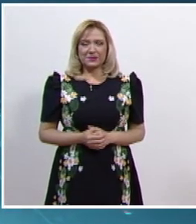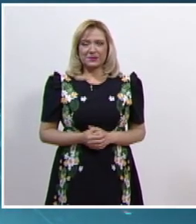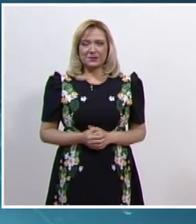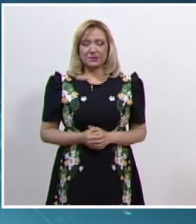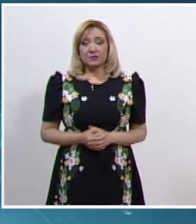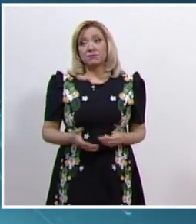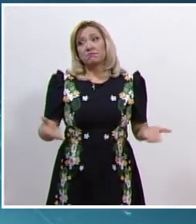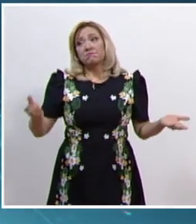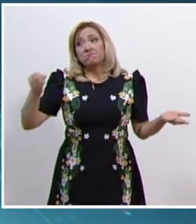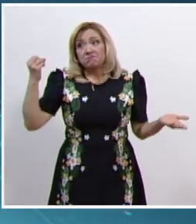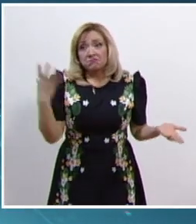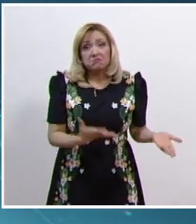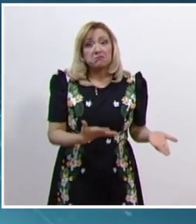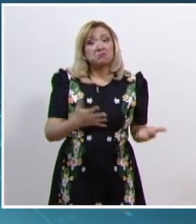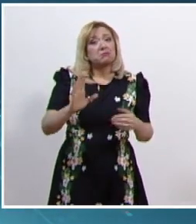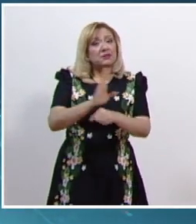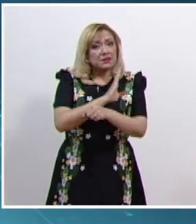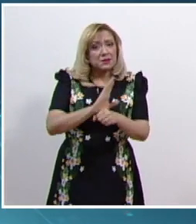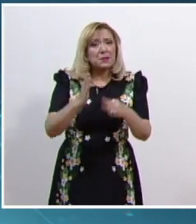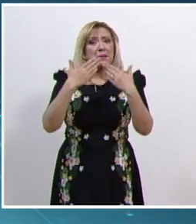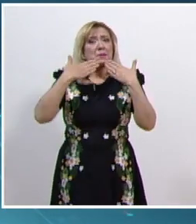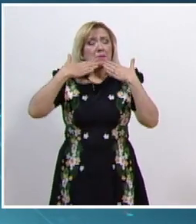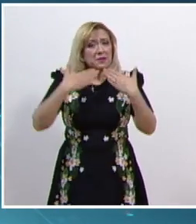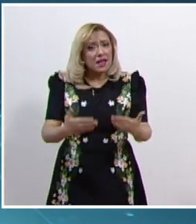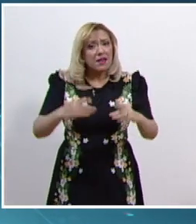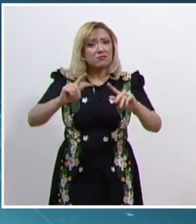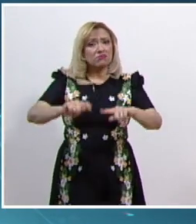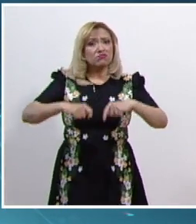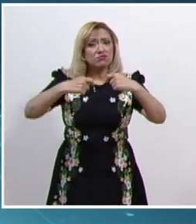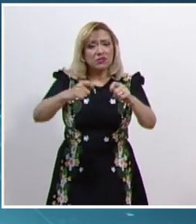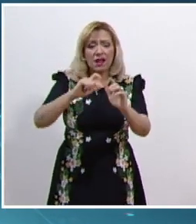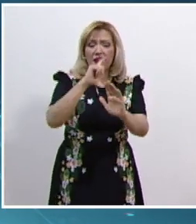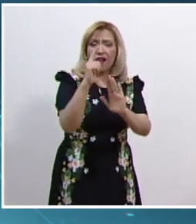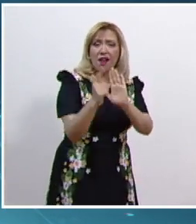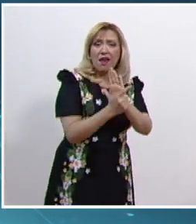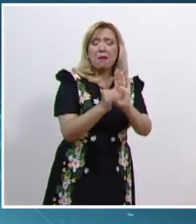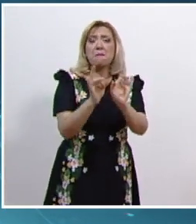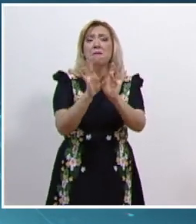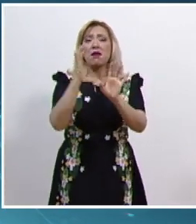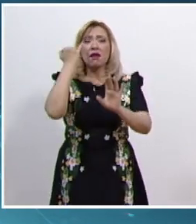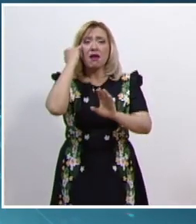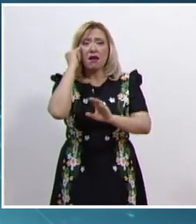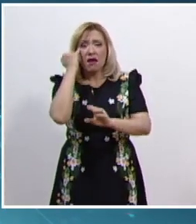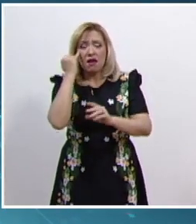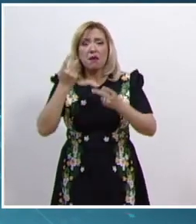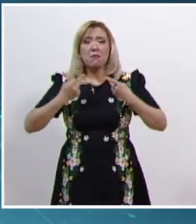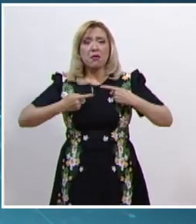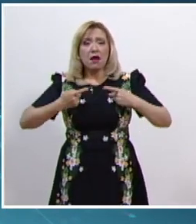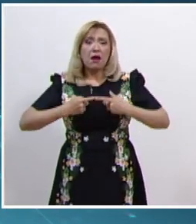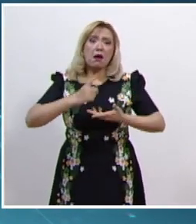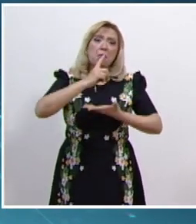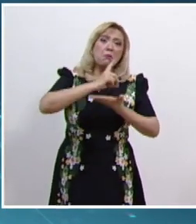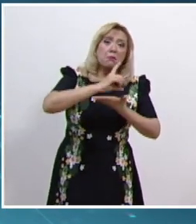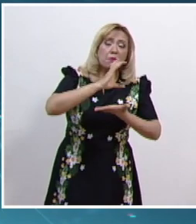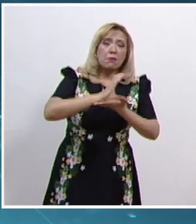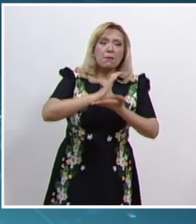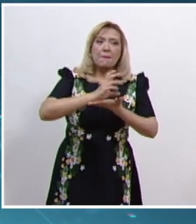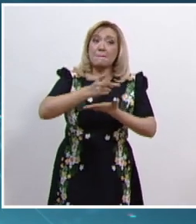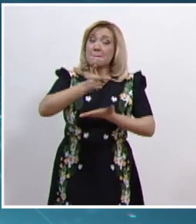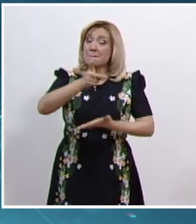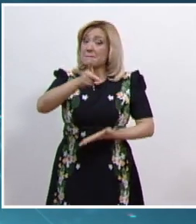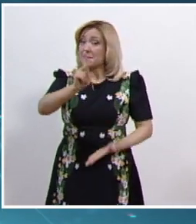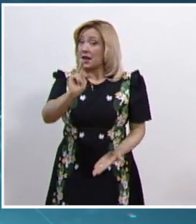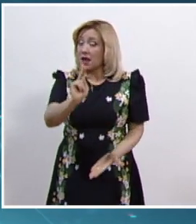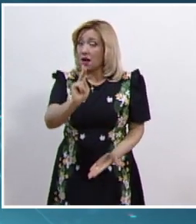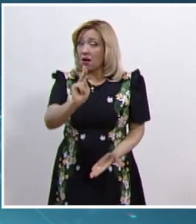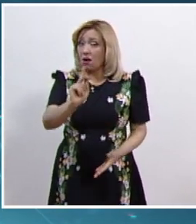A pesar de los beneficios materiales que otorga una norma a personas indígenas o con discapacidad, debe invalidarse si no